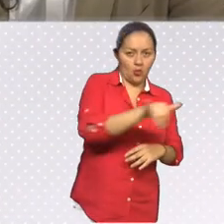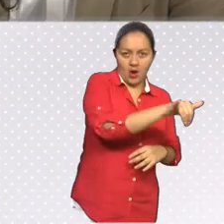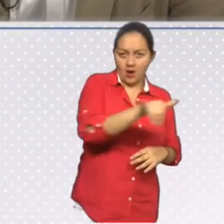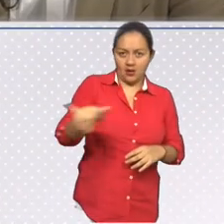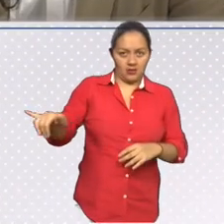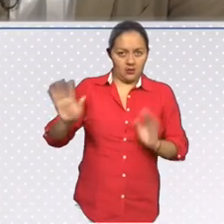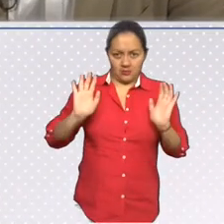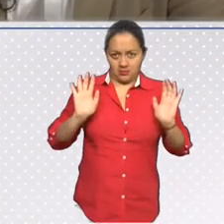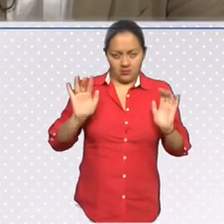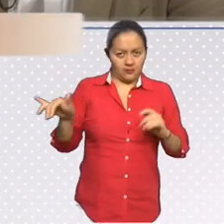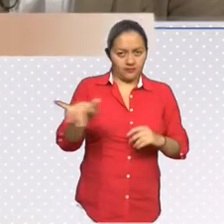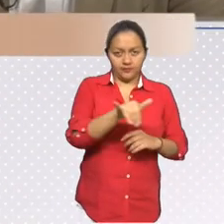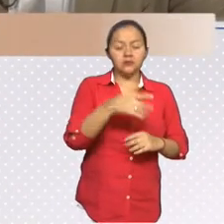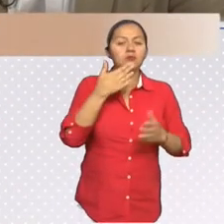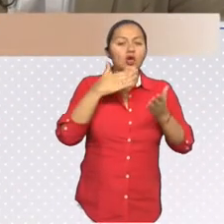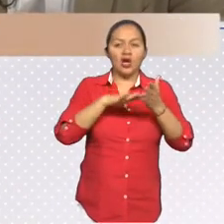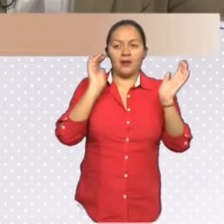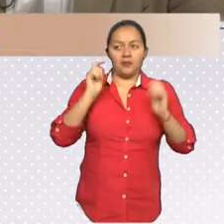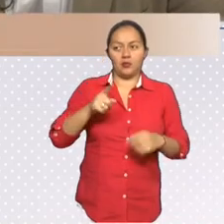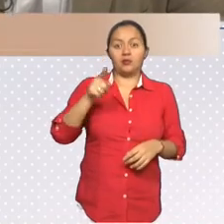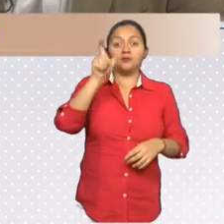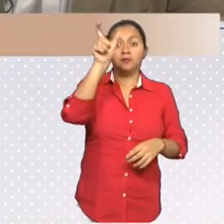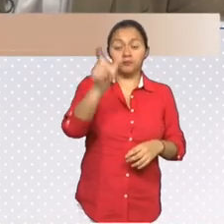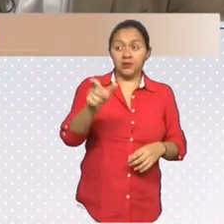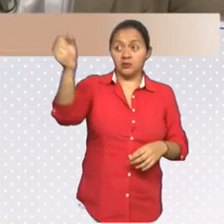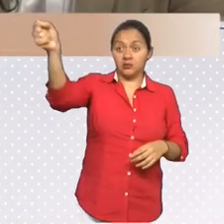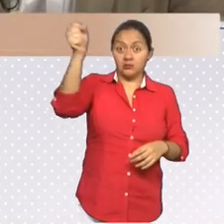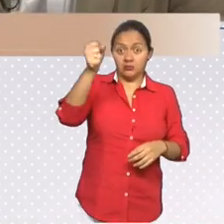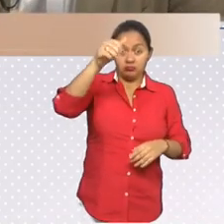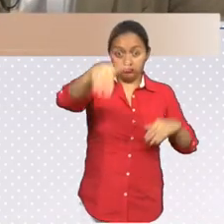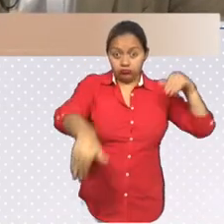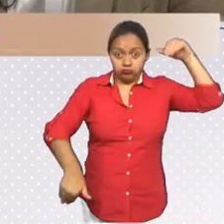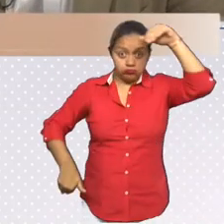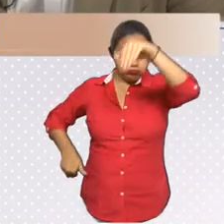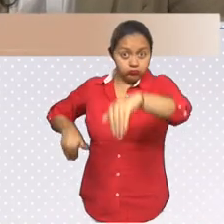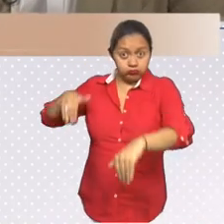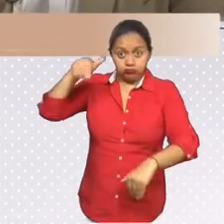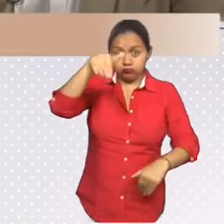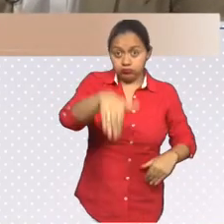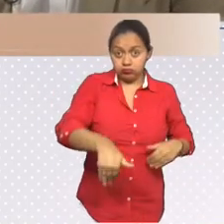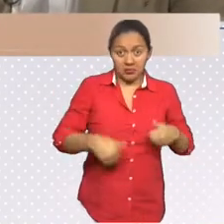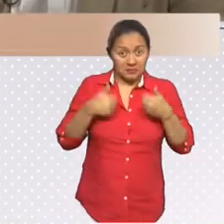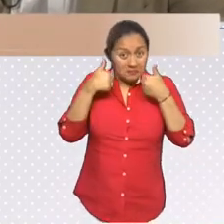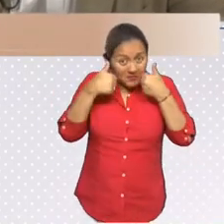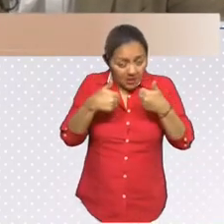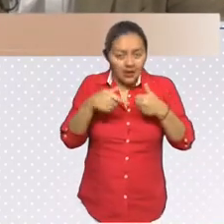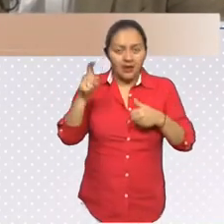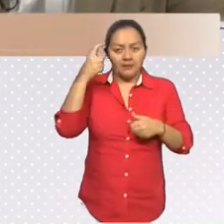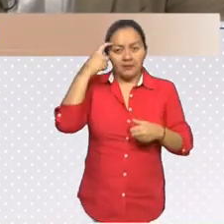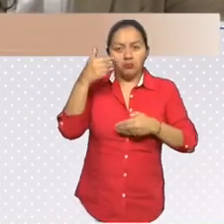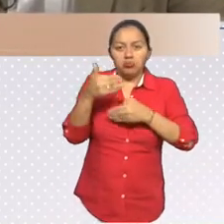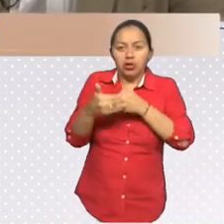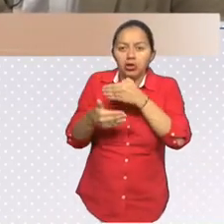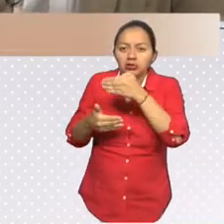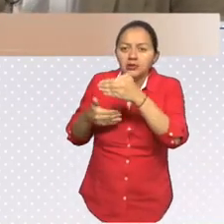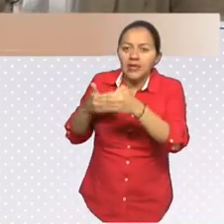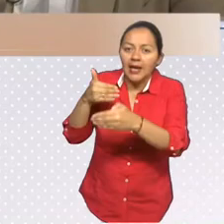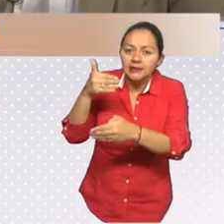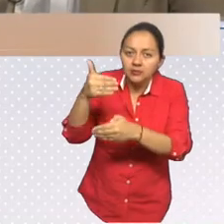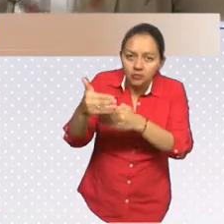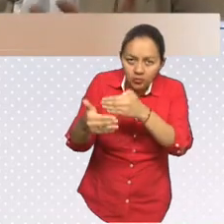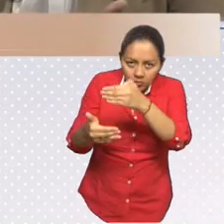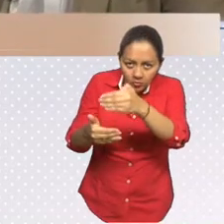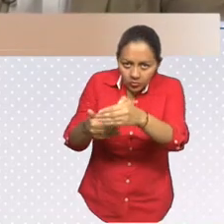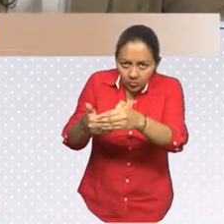persona de natación llegar a estar en el alto nivel, primero tiene que saber que es un proceso. Aquí en nuestro país sí tenemos